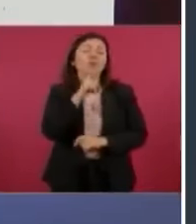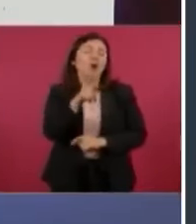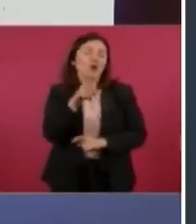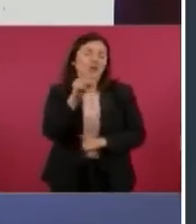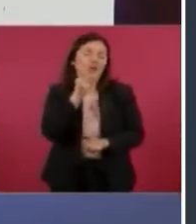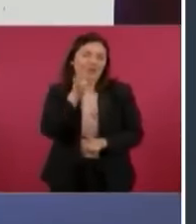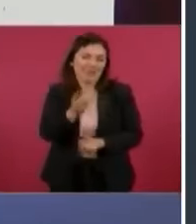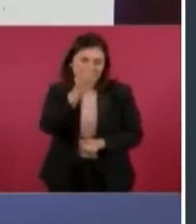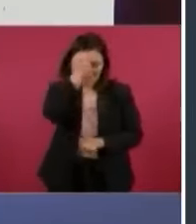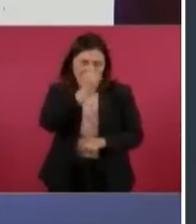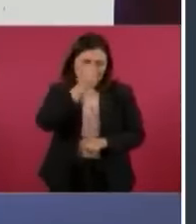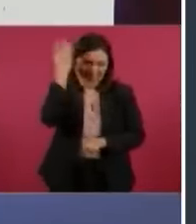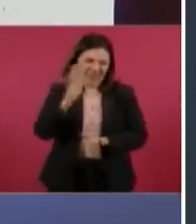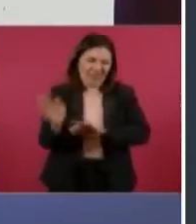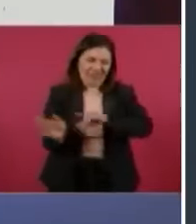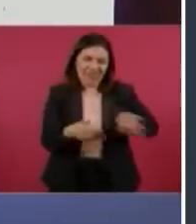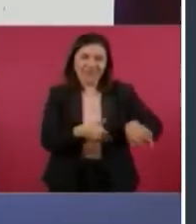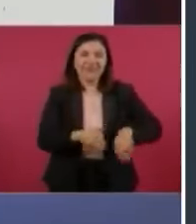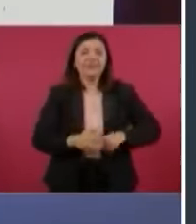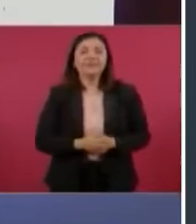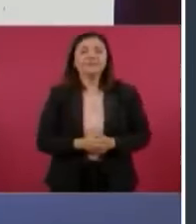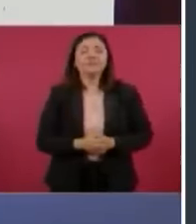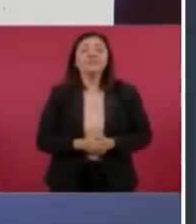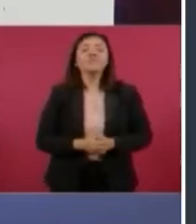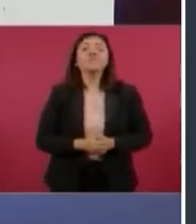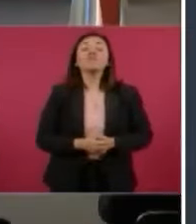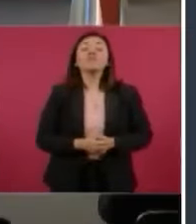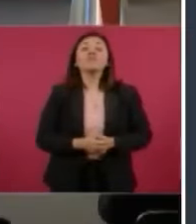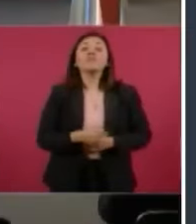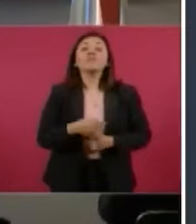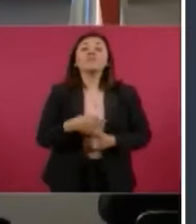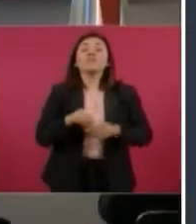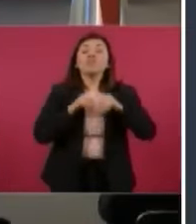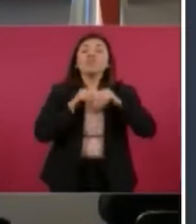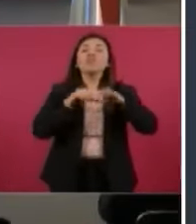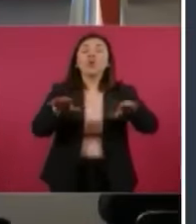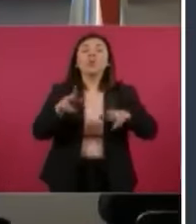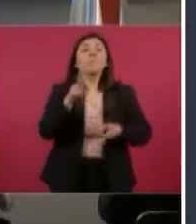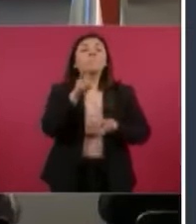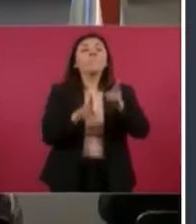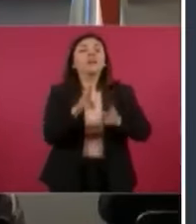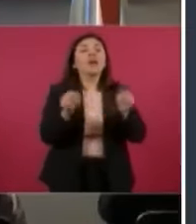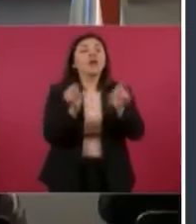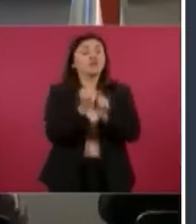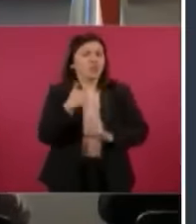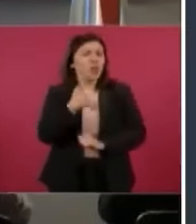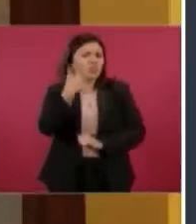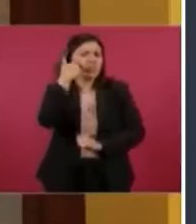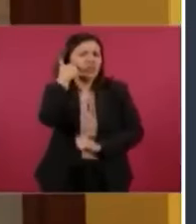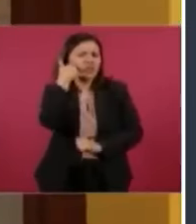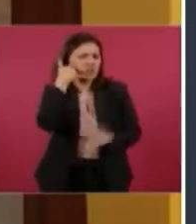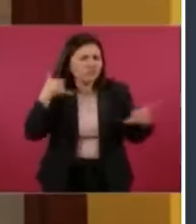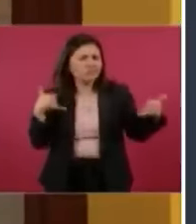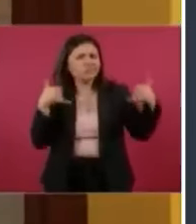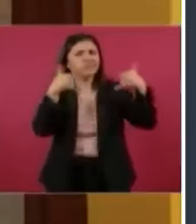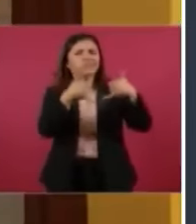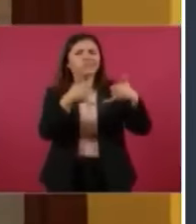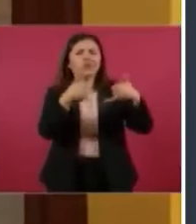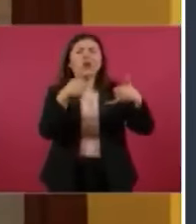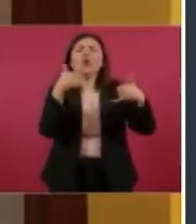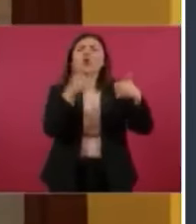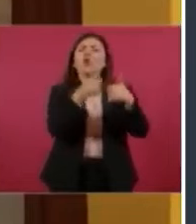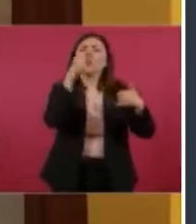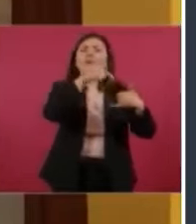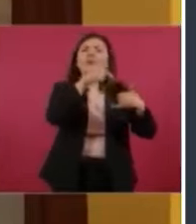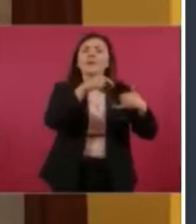hallazgos de la historia junto con una serie de pregun después de numerosas solicitudes Ramírez prometió